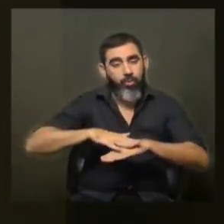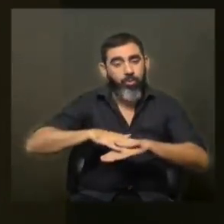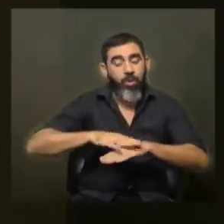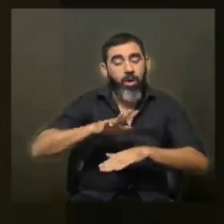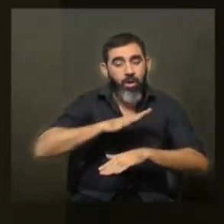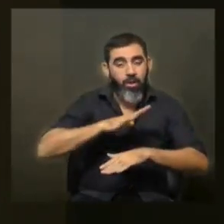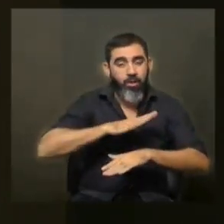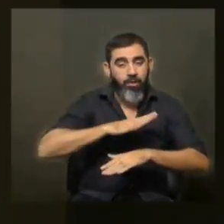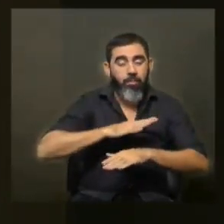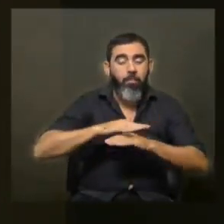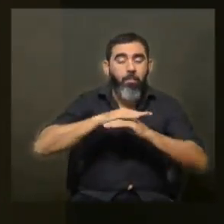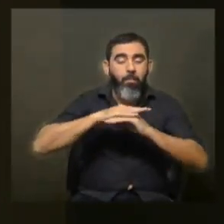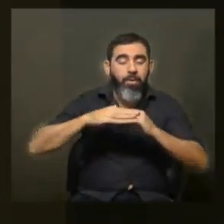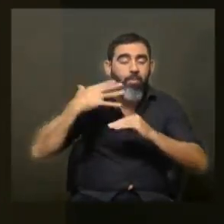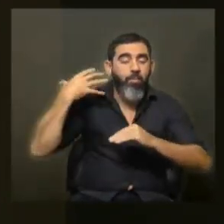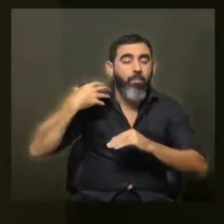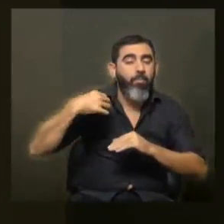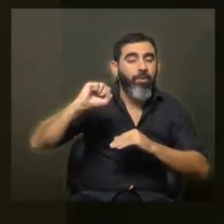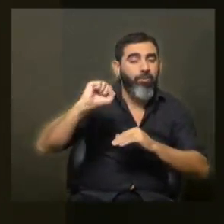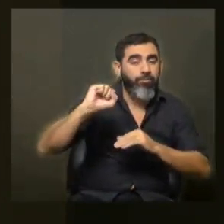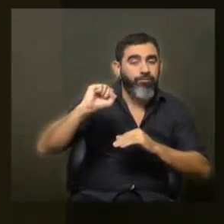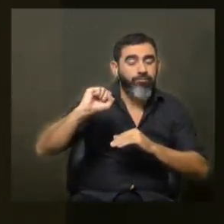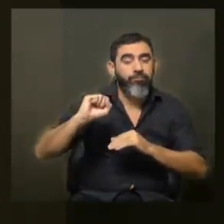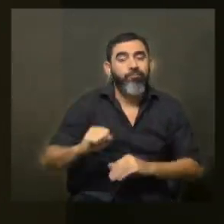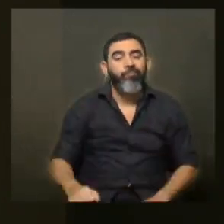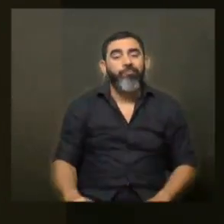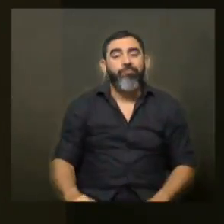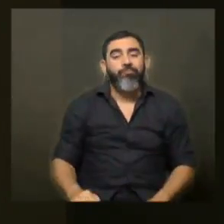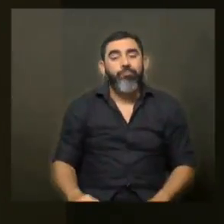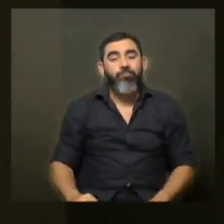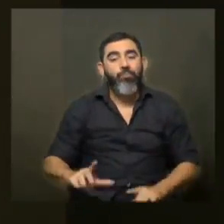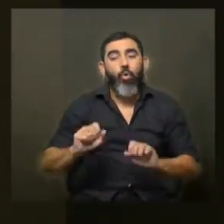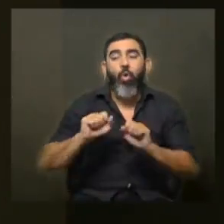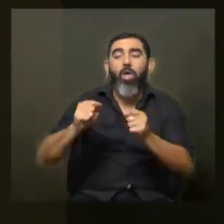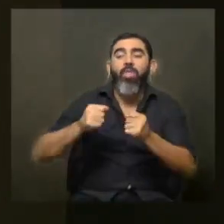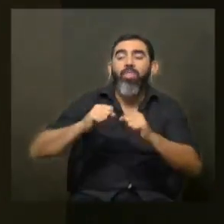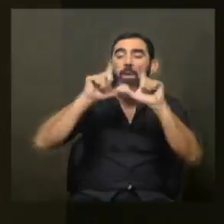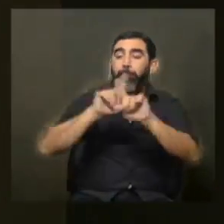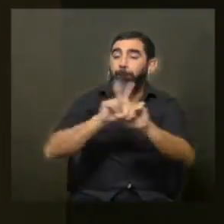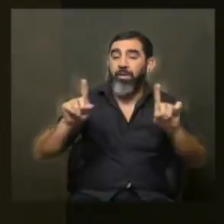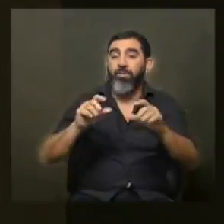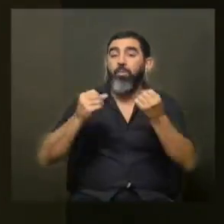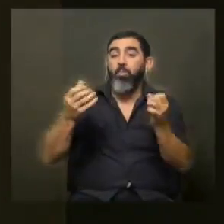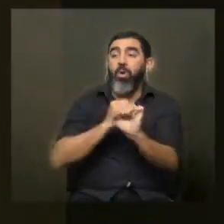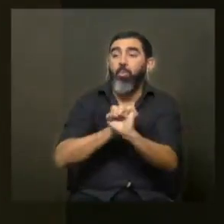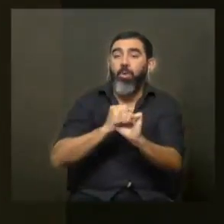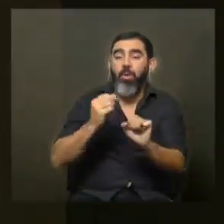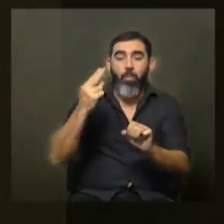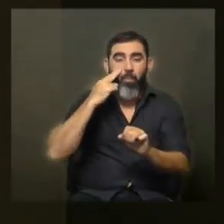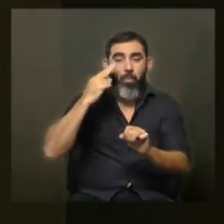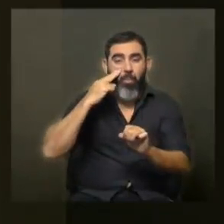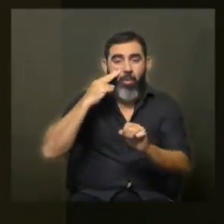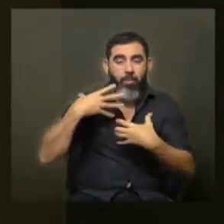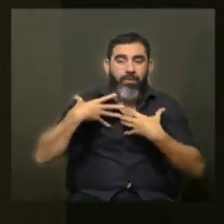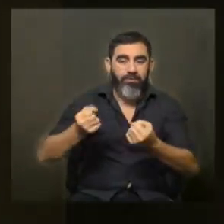hay por lo menos un mito, que es el de que no hay que despertar al sonámbulo porque le podemos hacer mal, podemos generarle